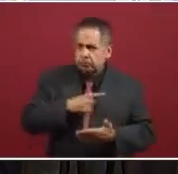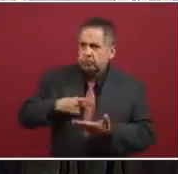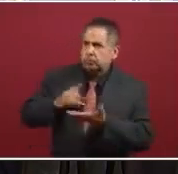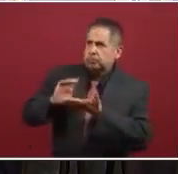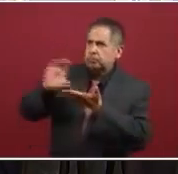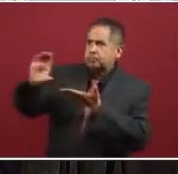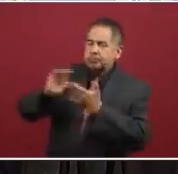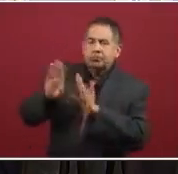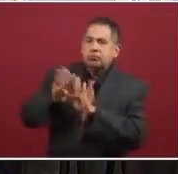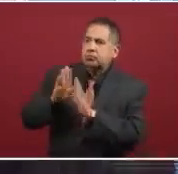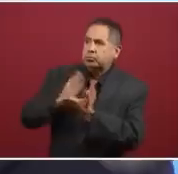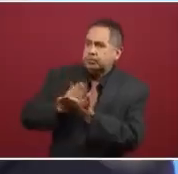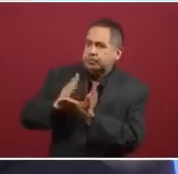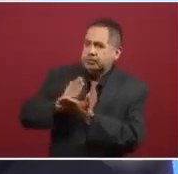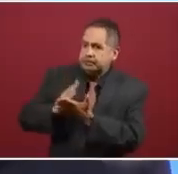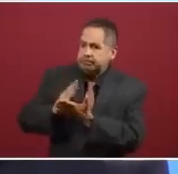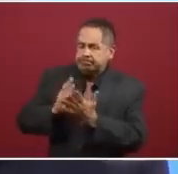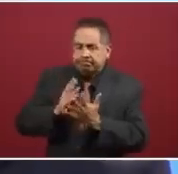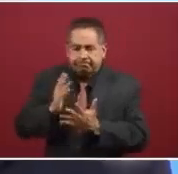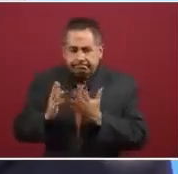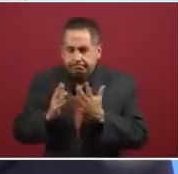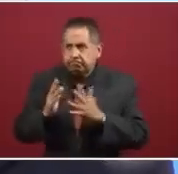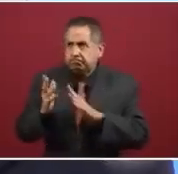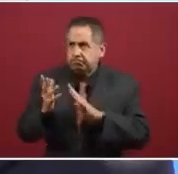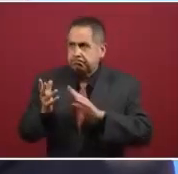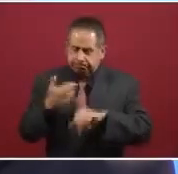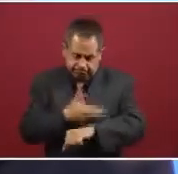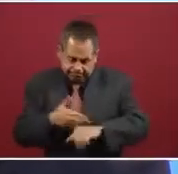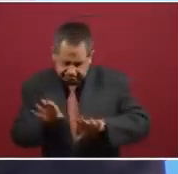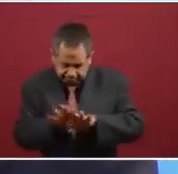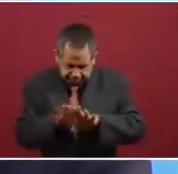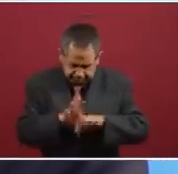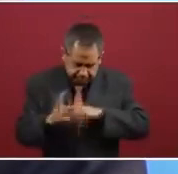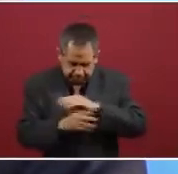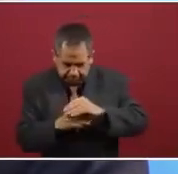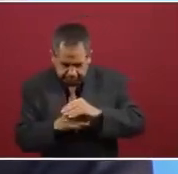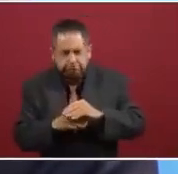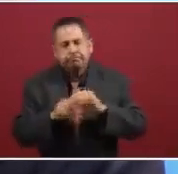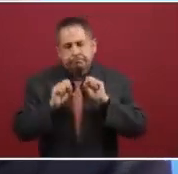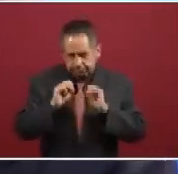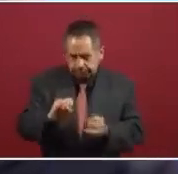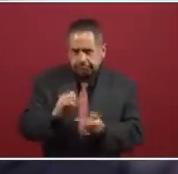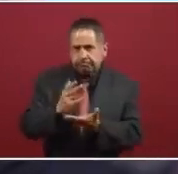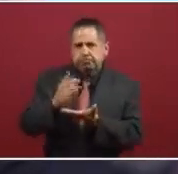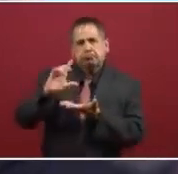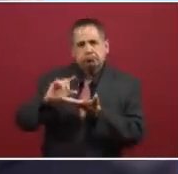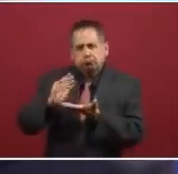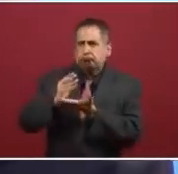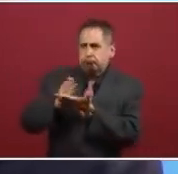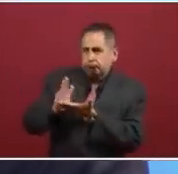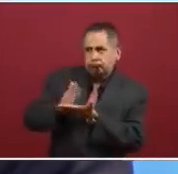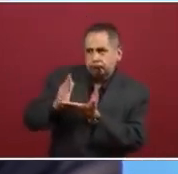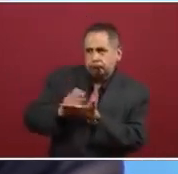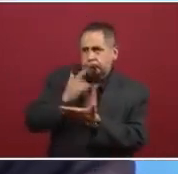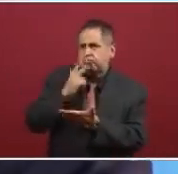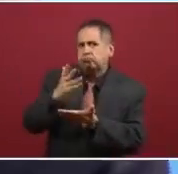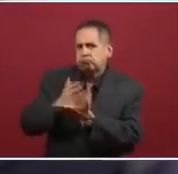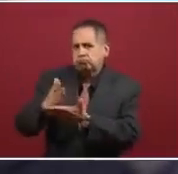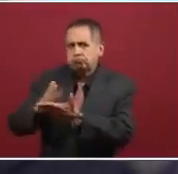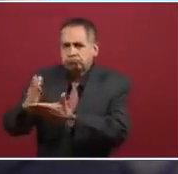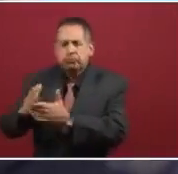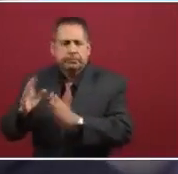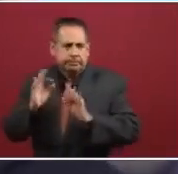las condiciones financieras de lo que ya se debía desde la anterior administración, logrando